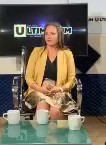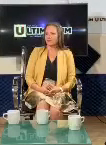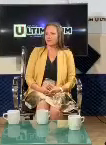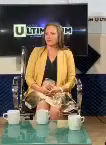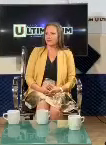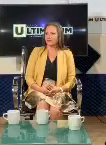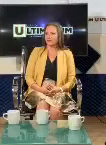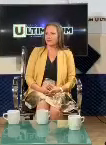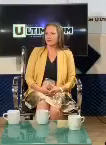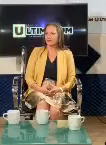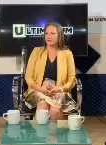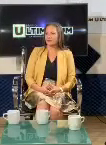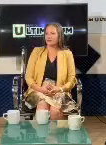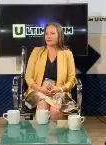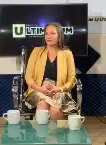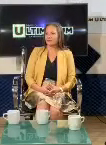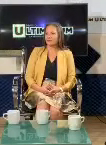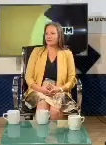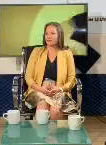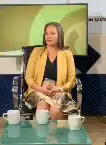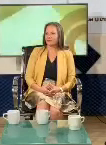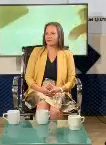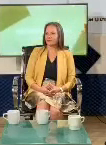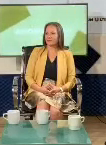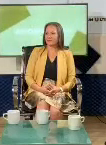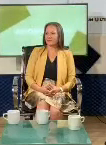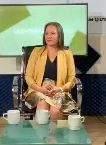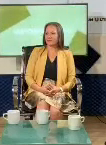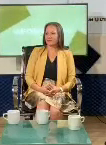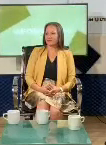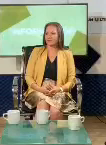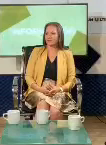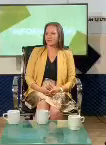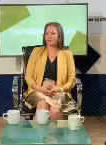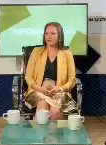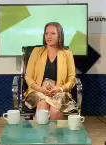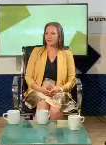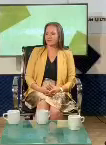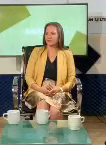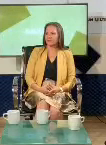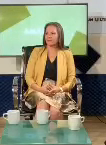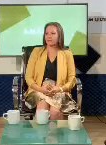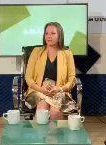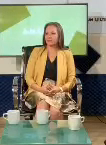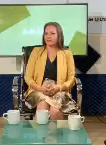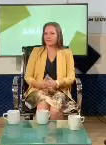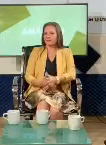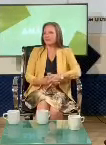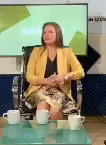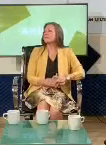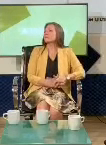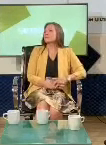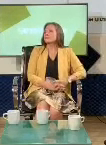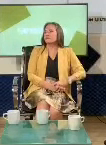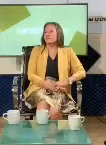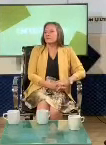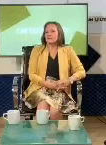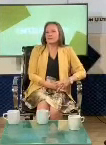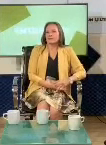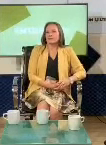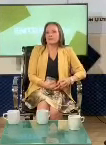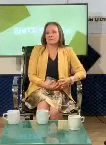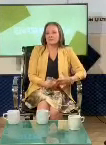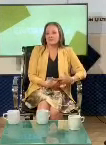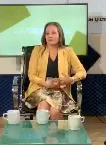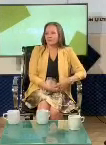ahorita 71, no sé si esto implique que también Chiapas entre directamente a la fase 3 o seguimos en la